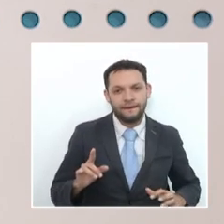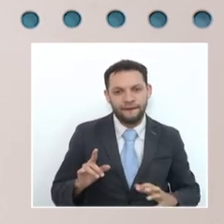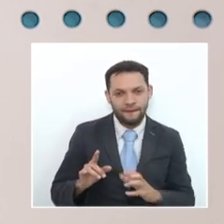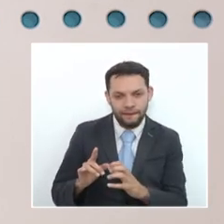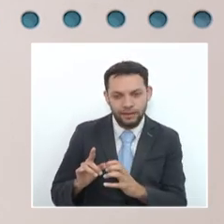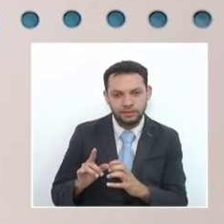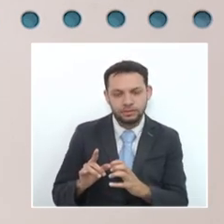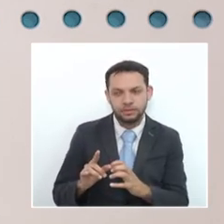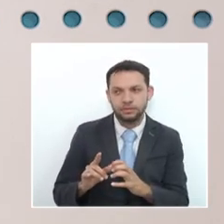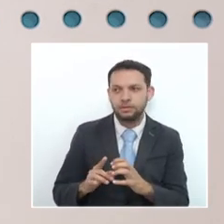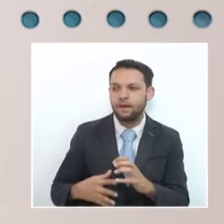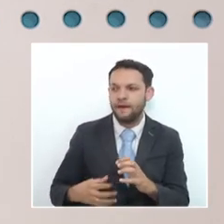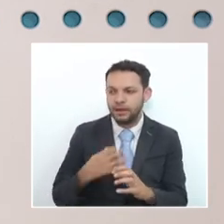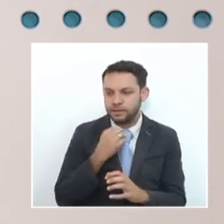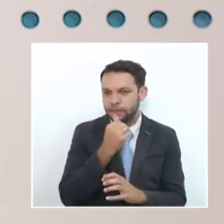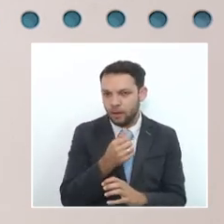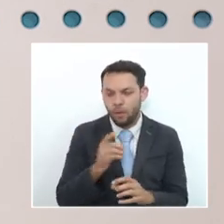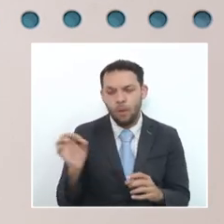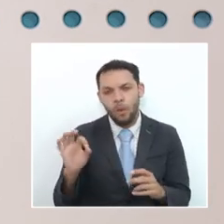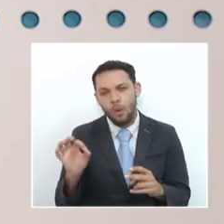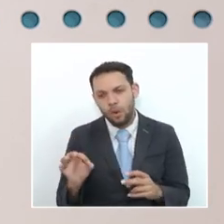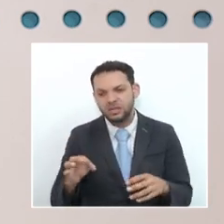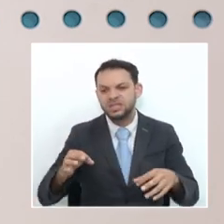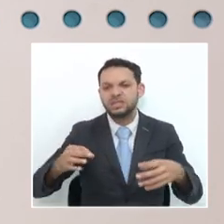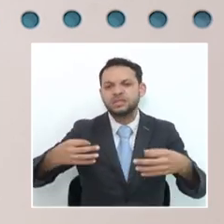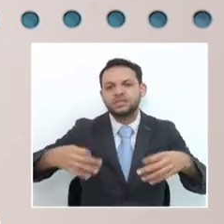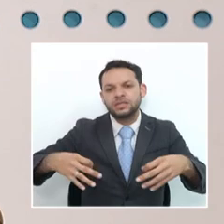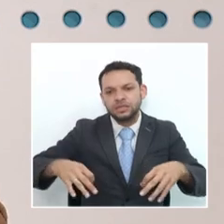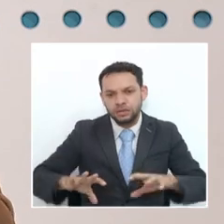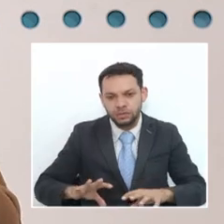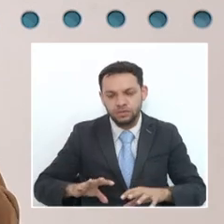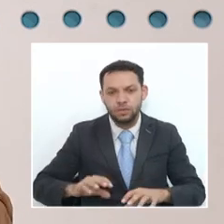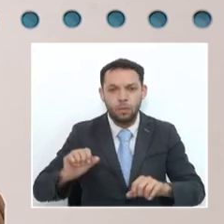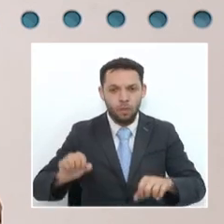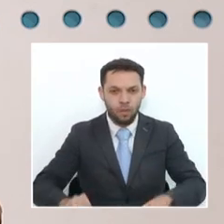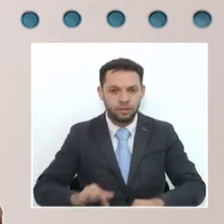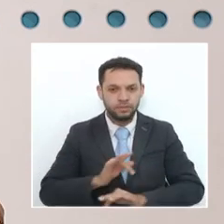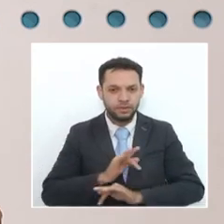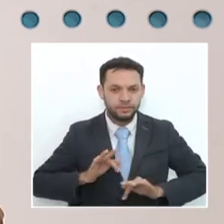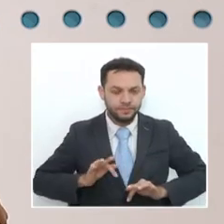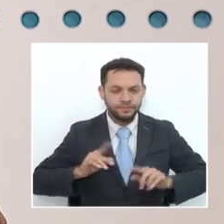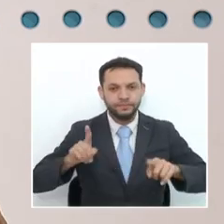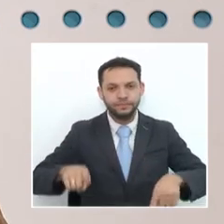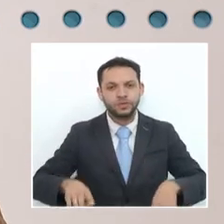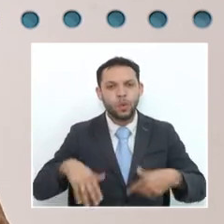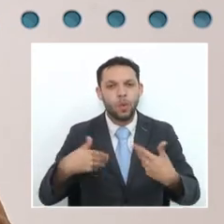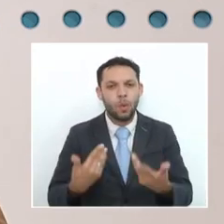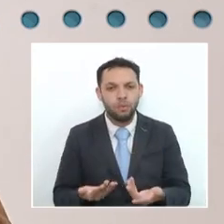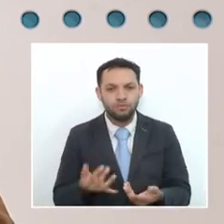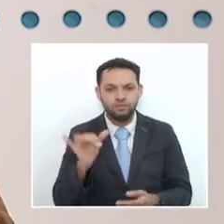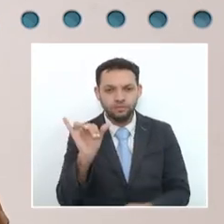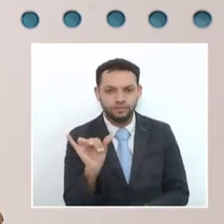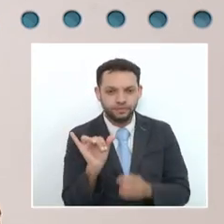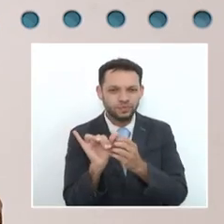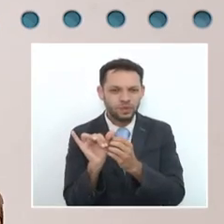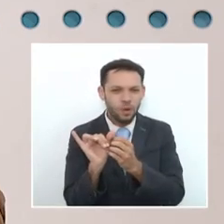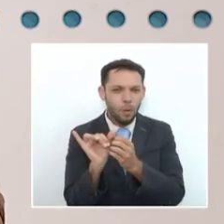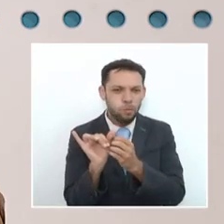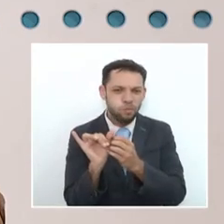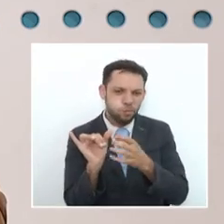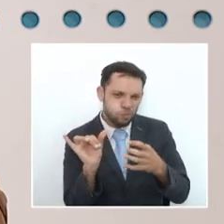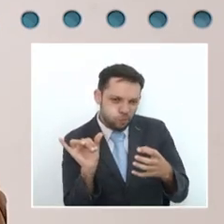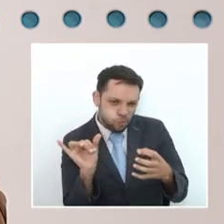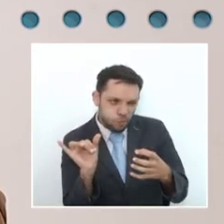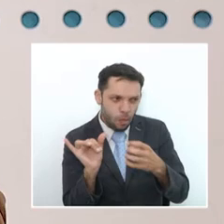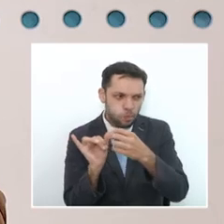pocos afortunadamente, y otros que no son cancerígenos. Ahora hay que mirar el estado de inflamación del útero, la parte